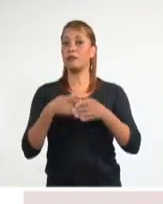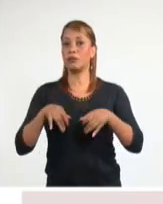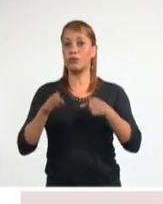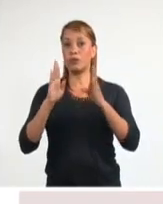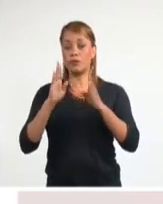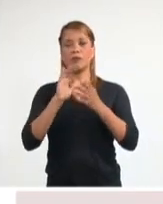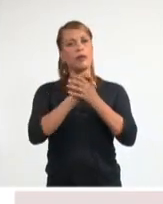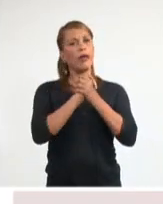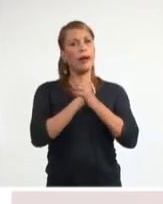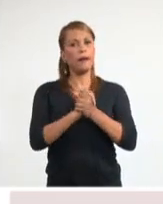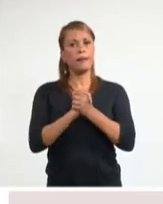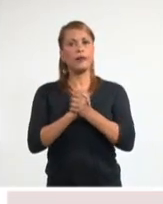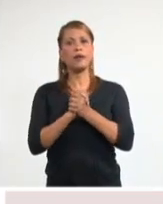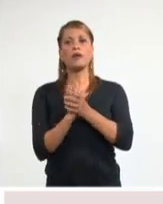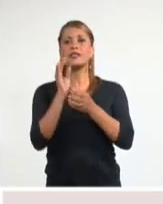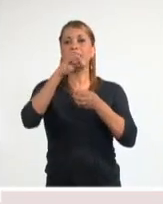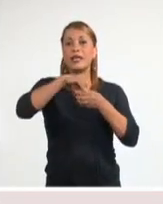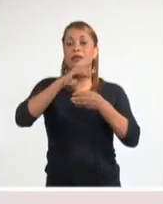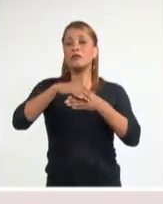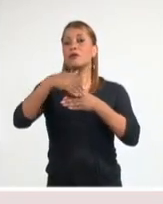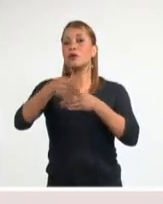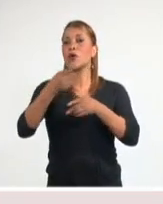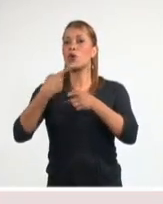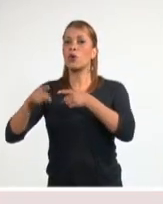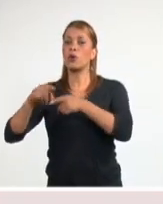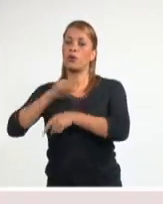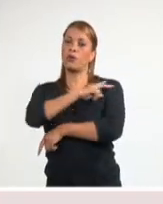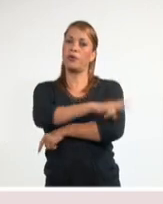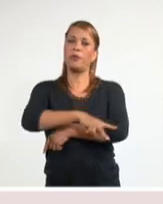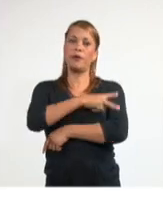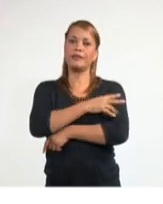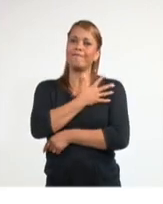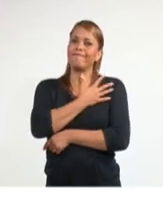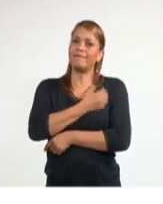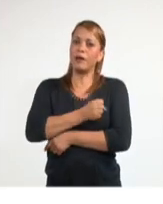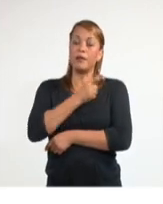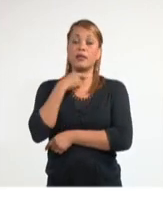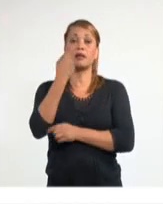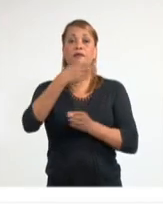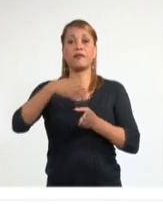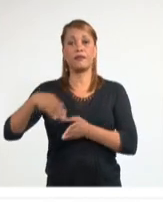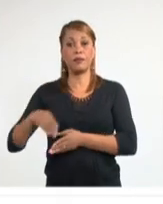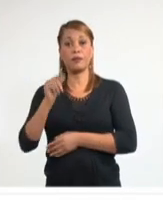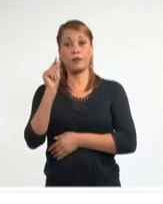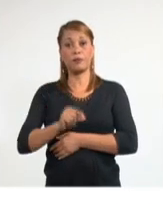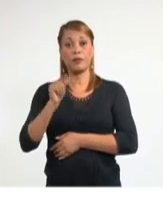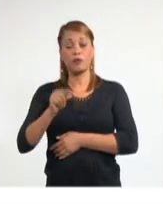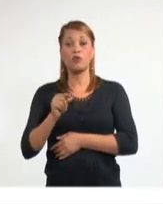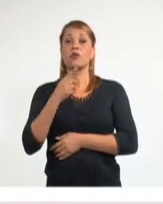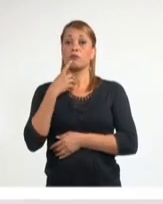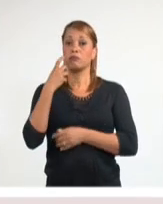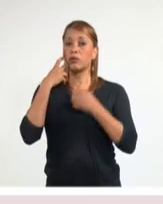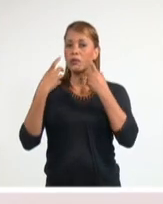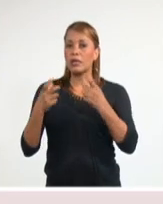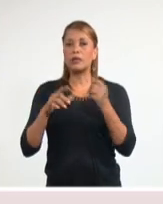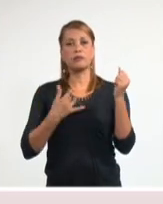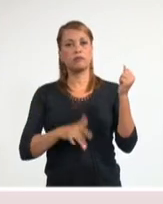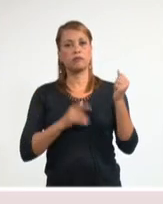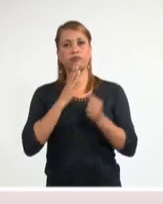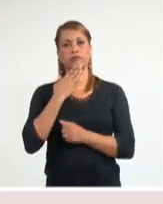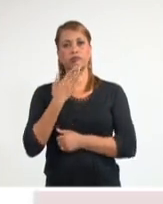y seguidores tanto dentro como fuera de fronteras que lamentan la pérdida de este entrañable músico, poeta agudo e inspirado y